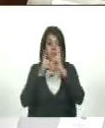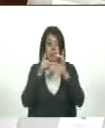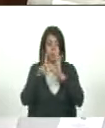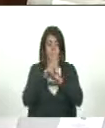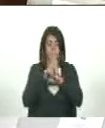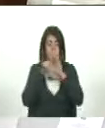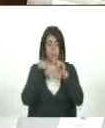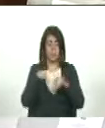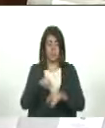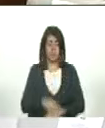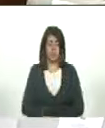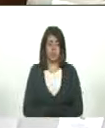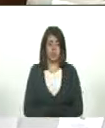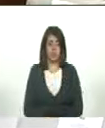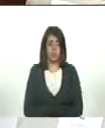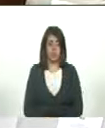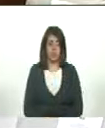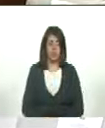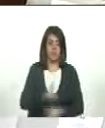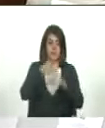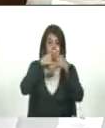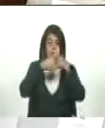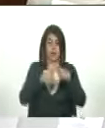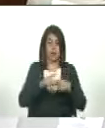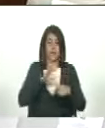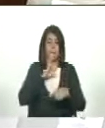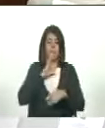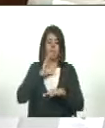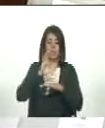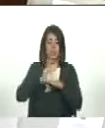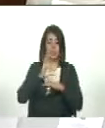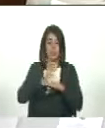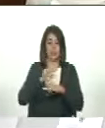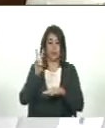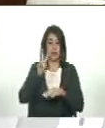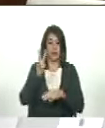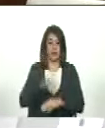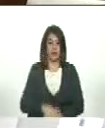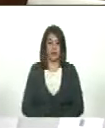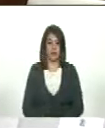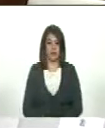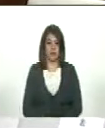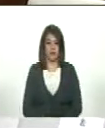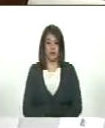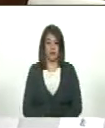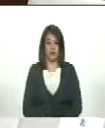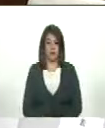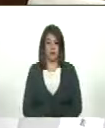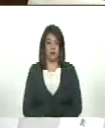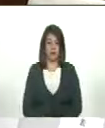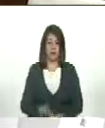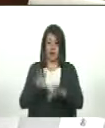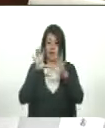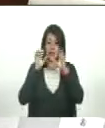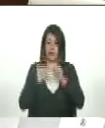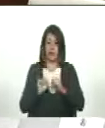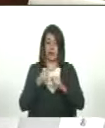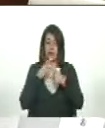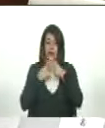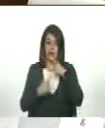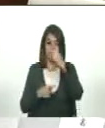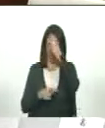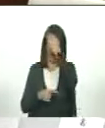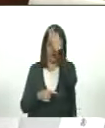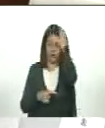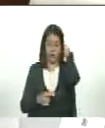ley, el presupuesto del Banco Central de Venezuela. Entendemos, por lo que dijo